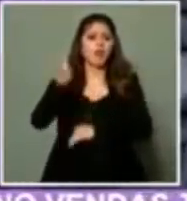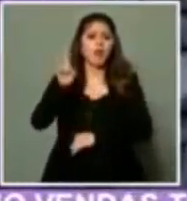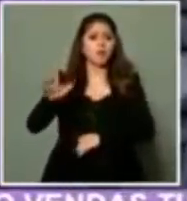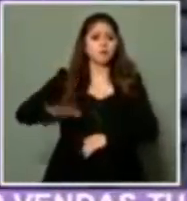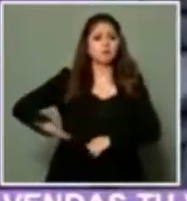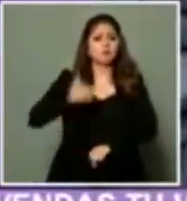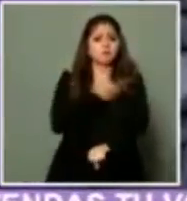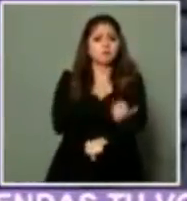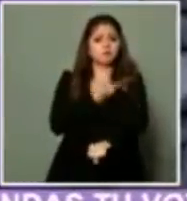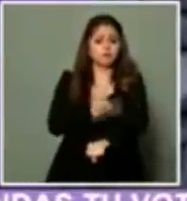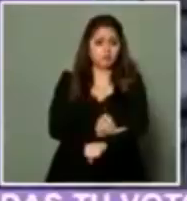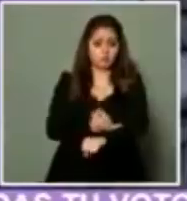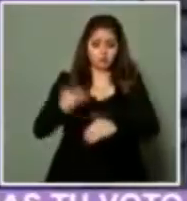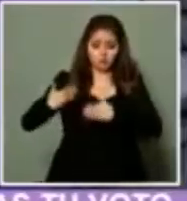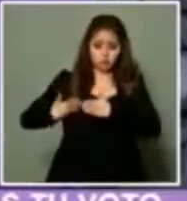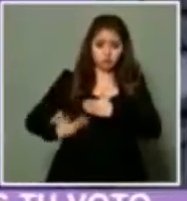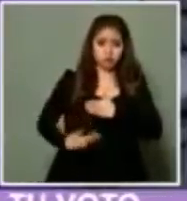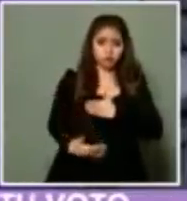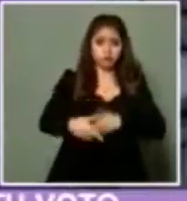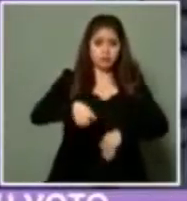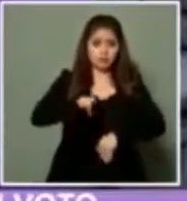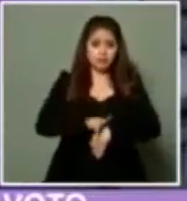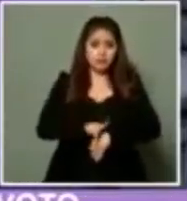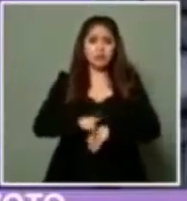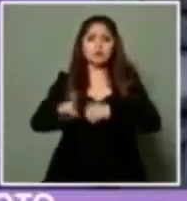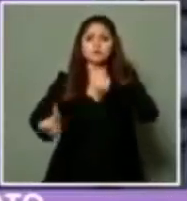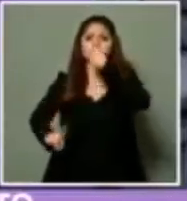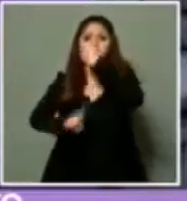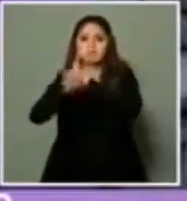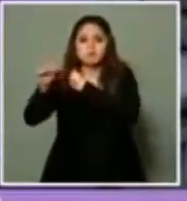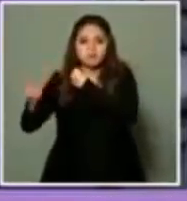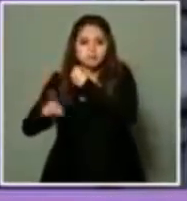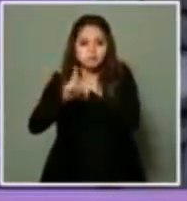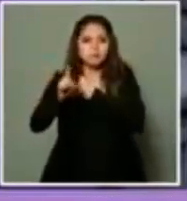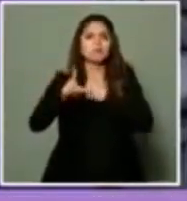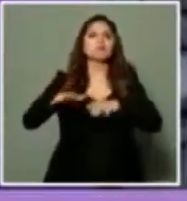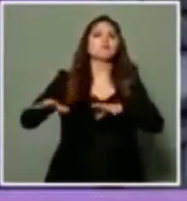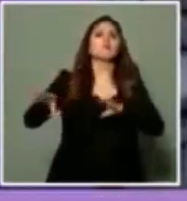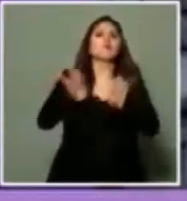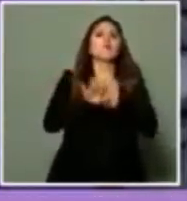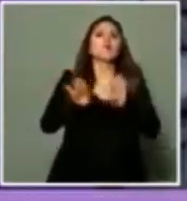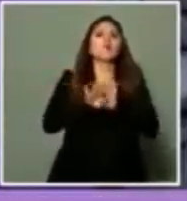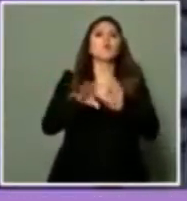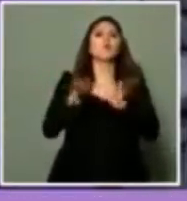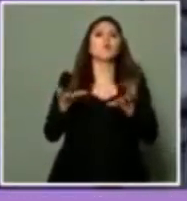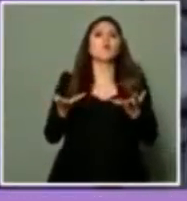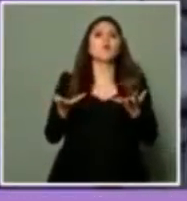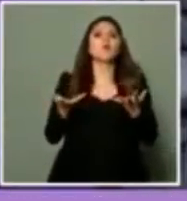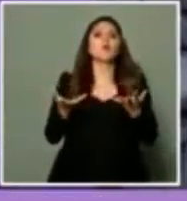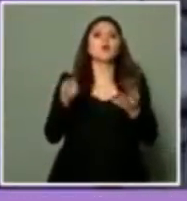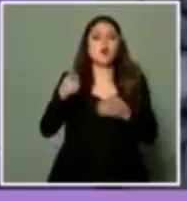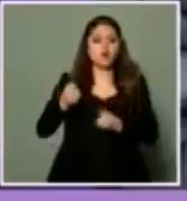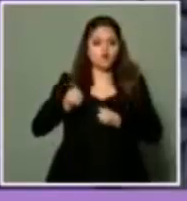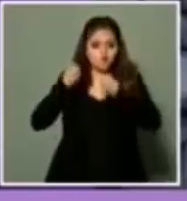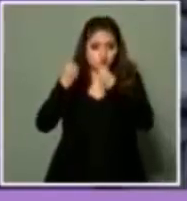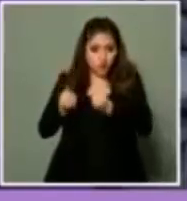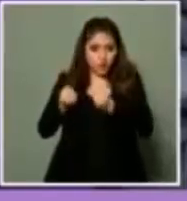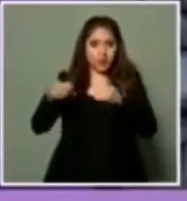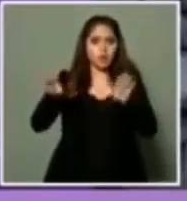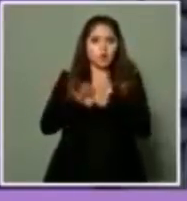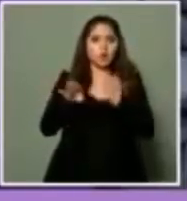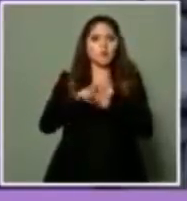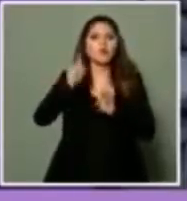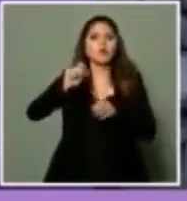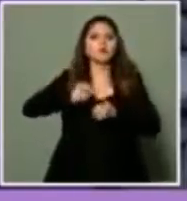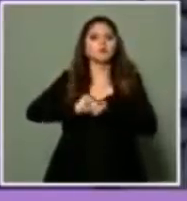vivido en los últimos días movilizaciones, se ha sufrido una situación muy fuerte de crisis